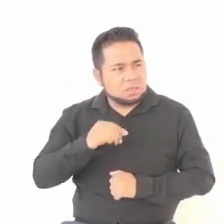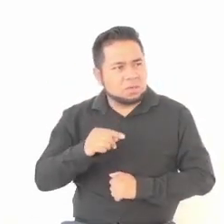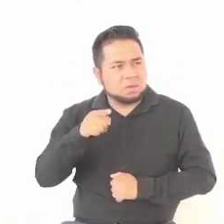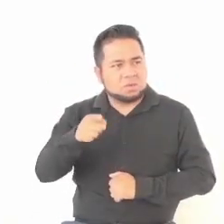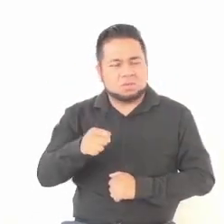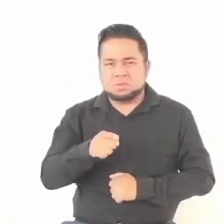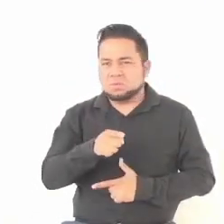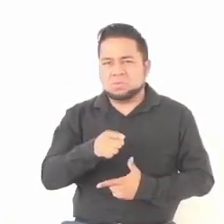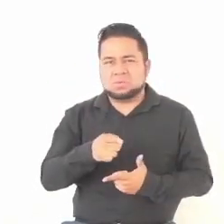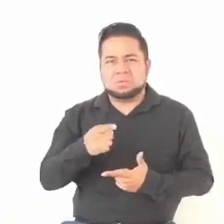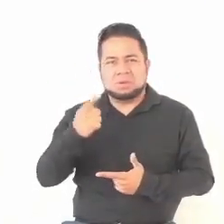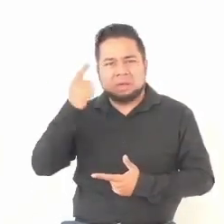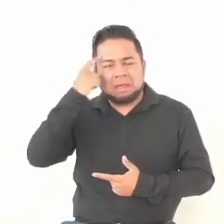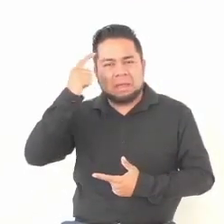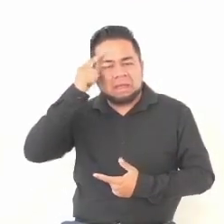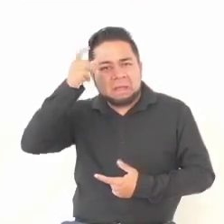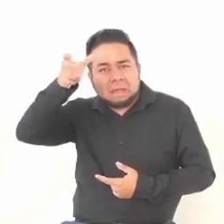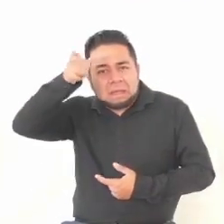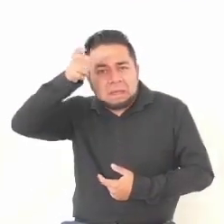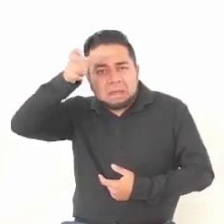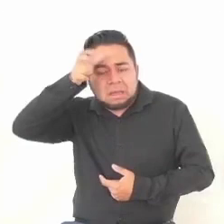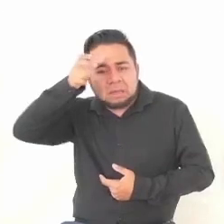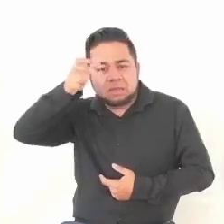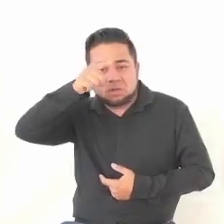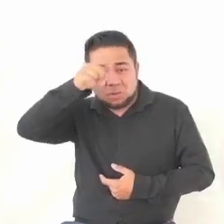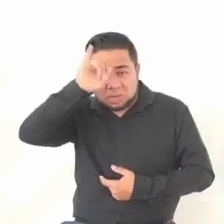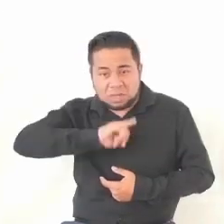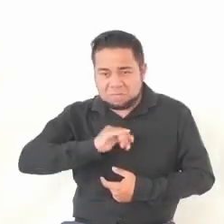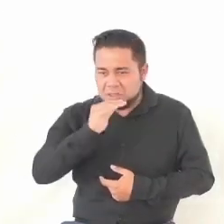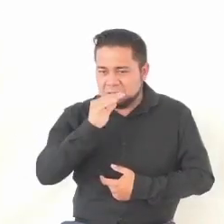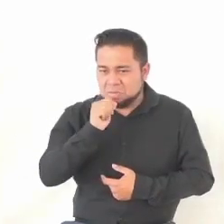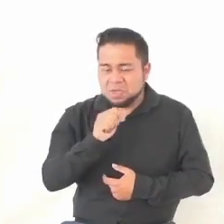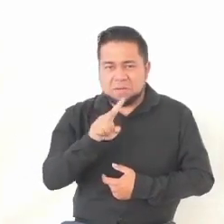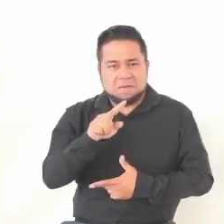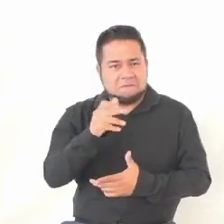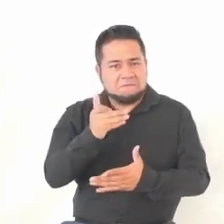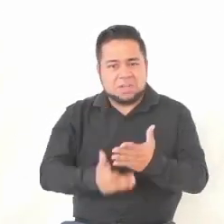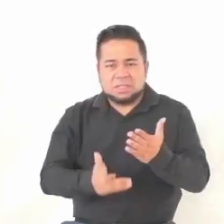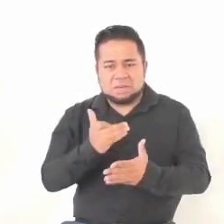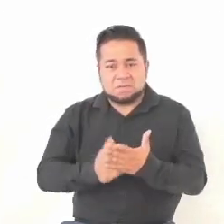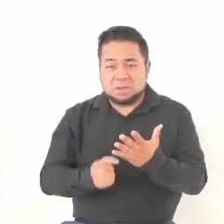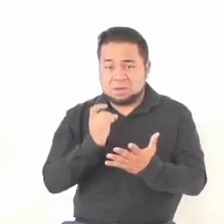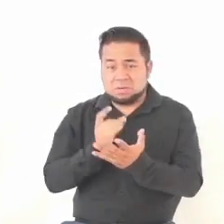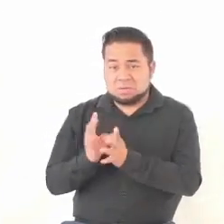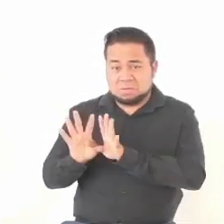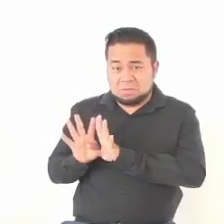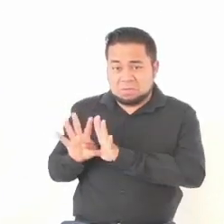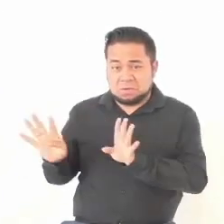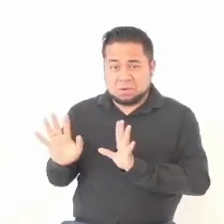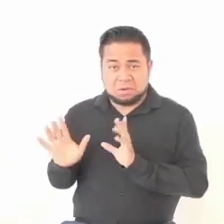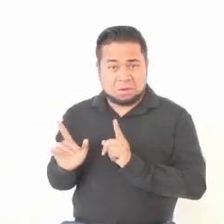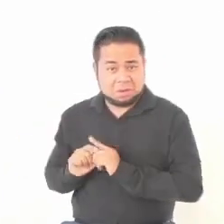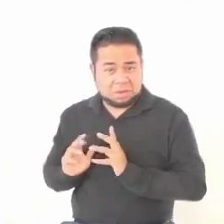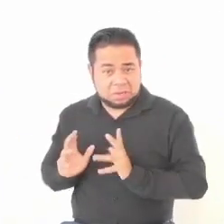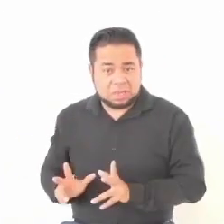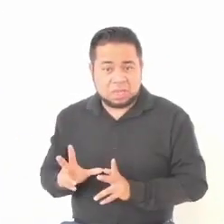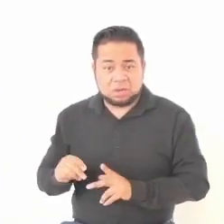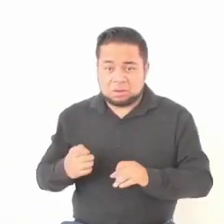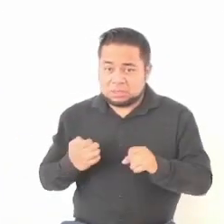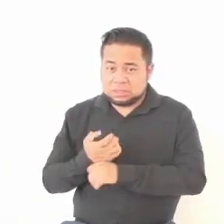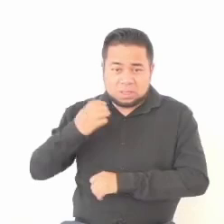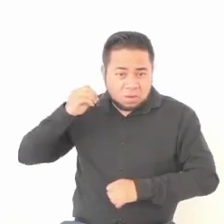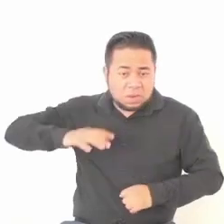apto para estar al frente. Tenemos muchas deficiencias y no solo nada más son ellos, es todo el